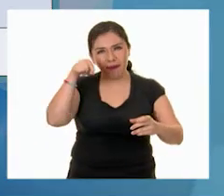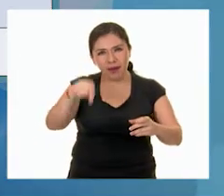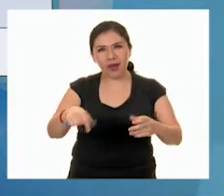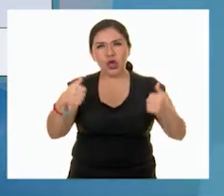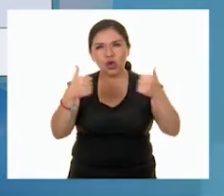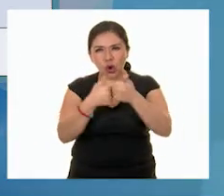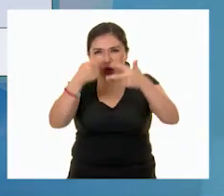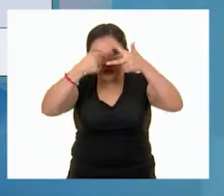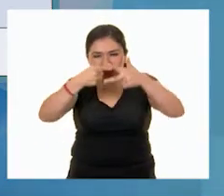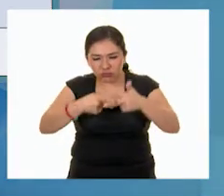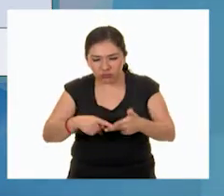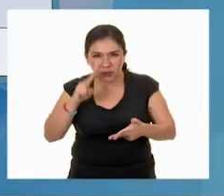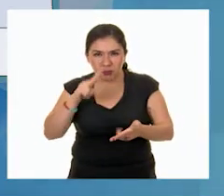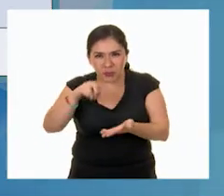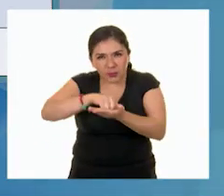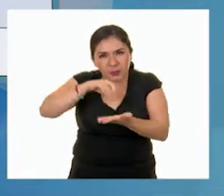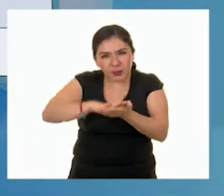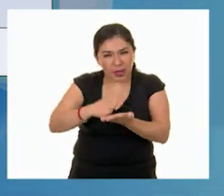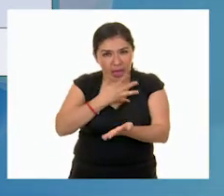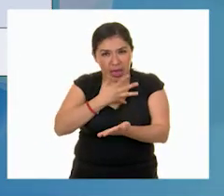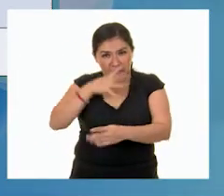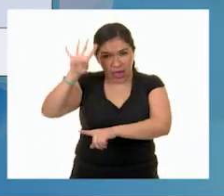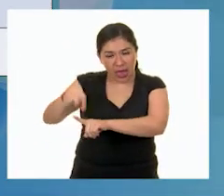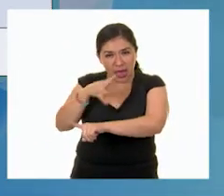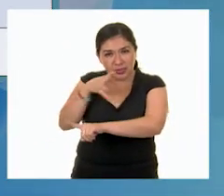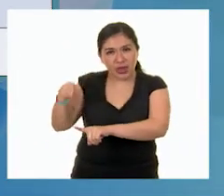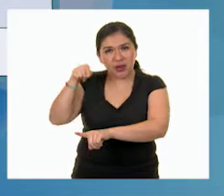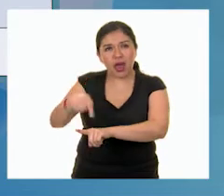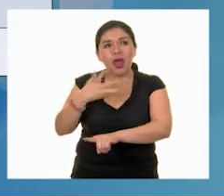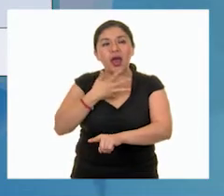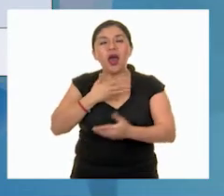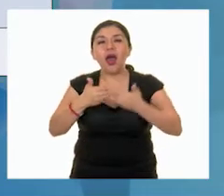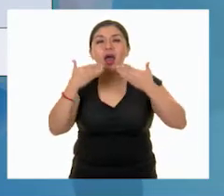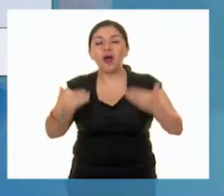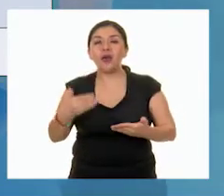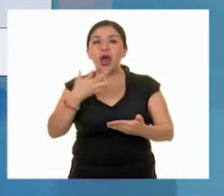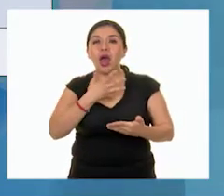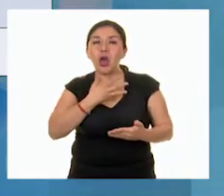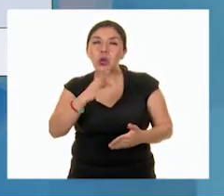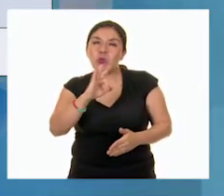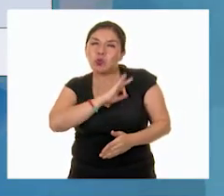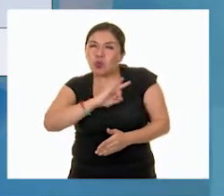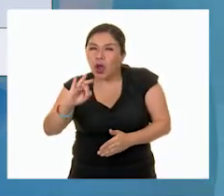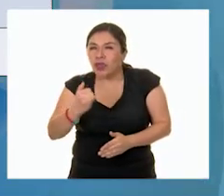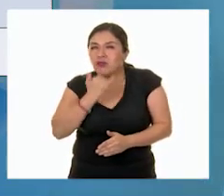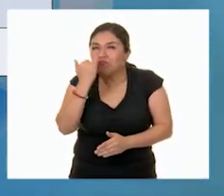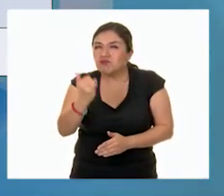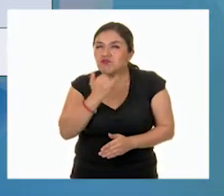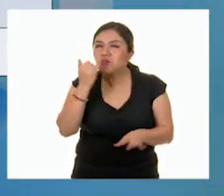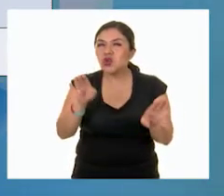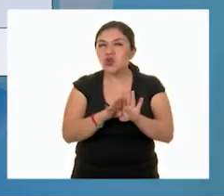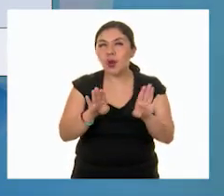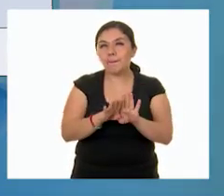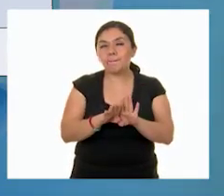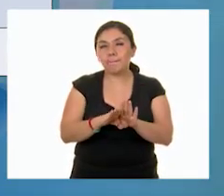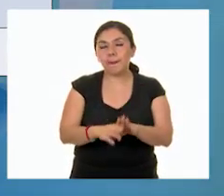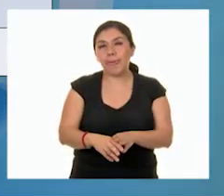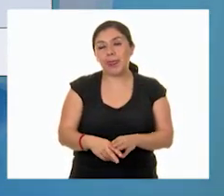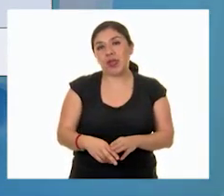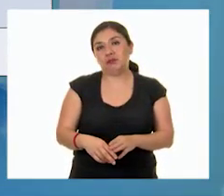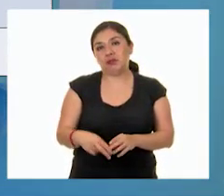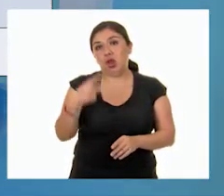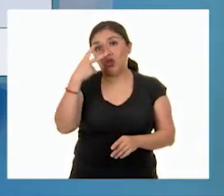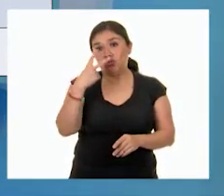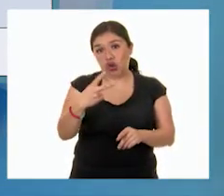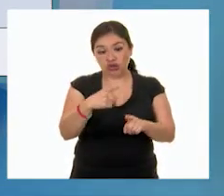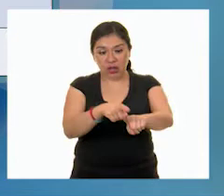usando las medidas que tenemos registradas en la tabla, tenemos que una posibilidad es que mida 2 cubitos de